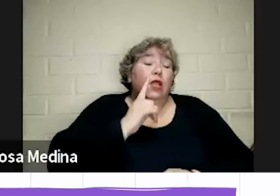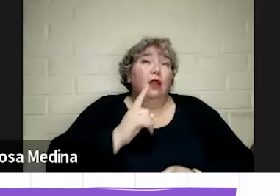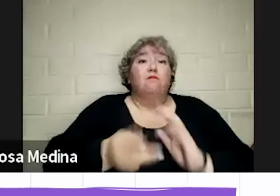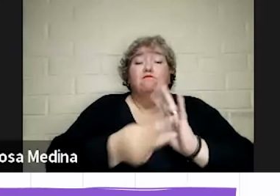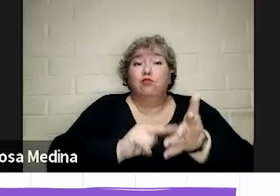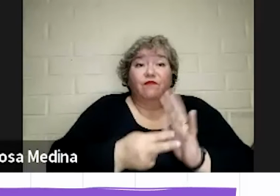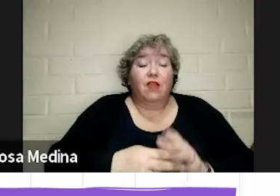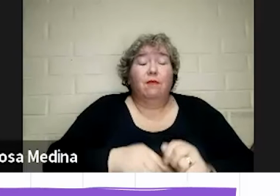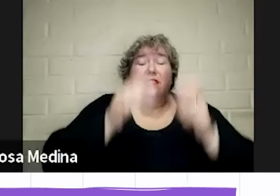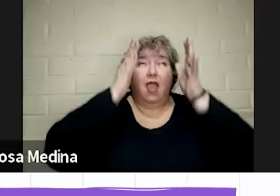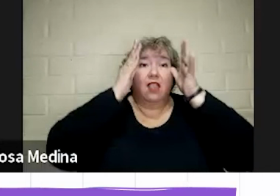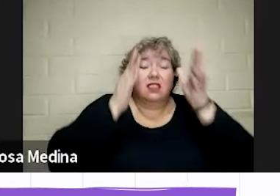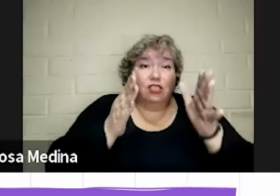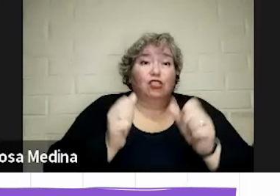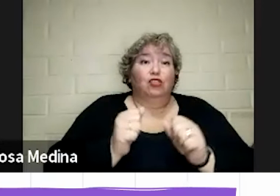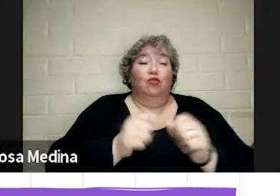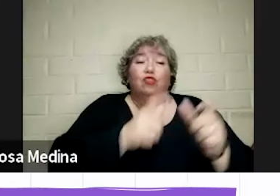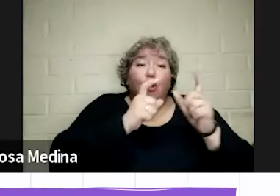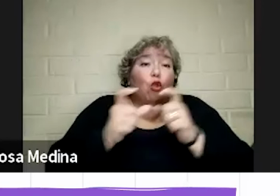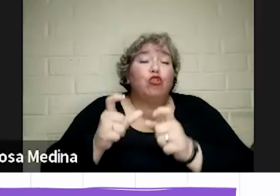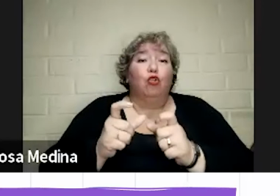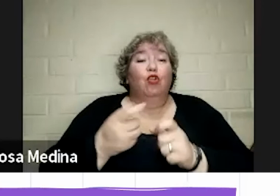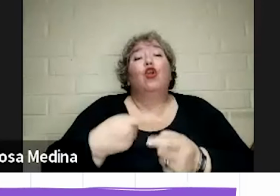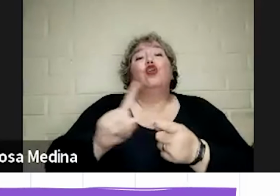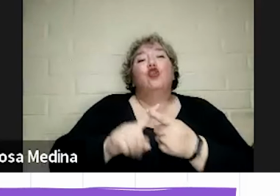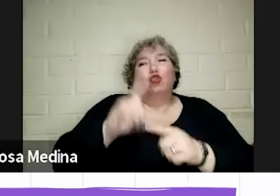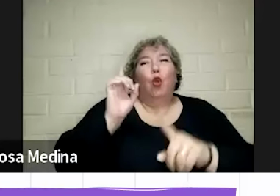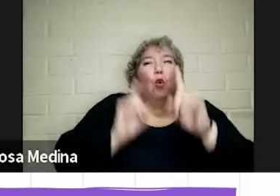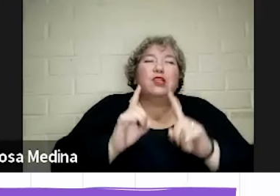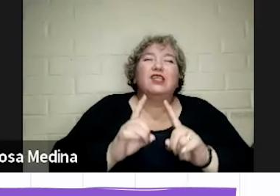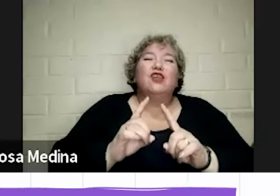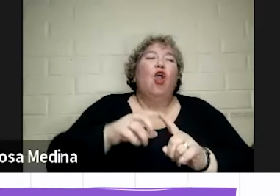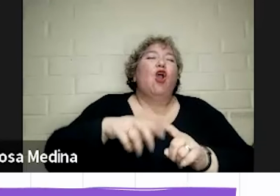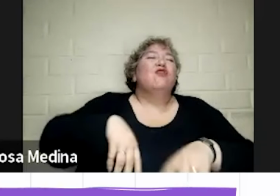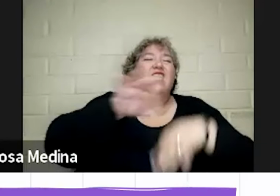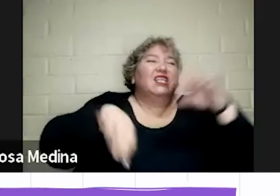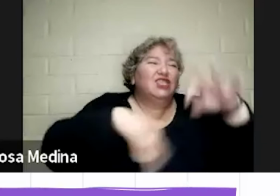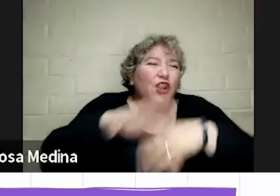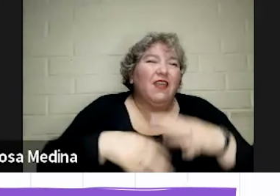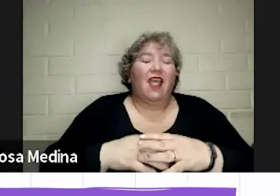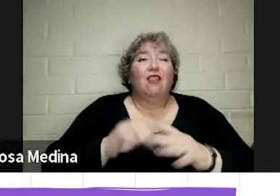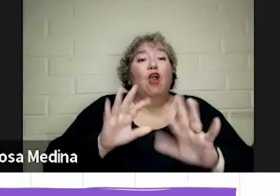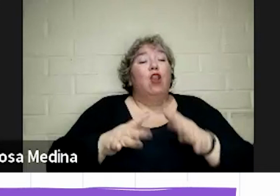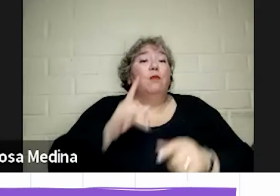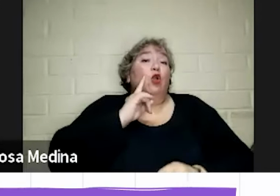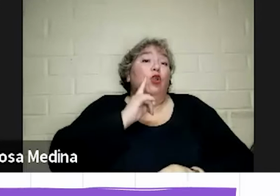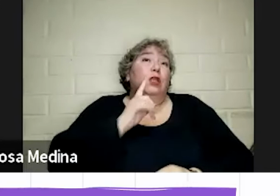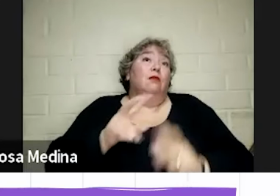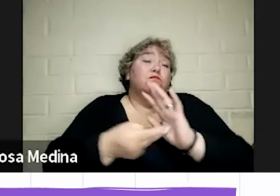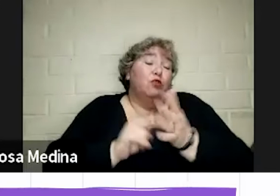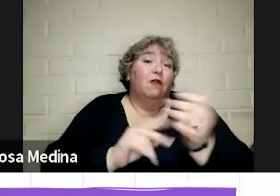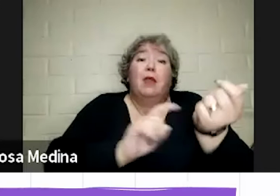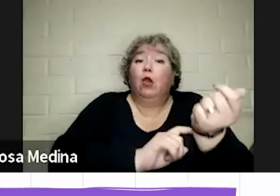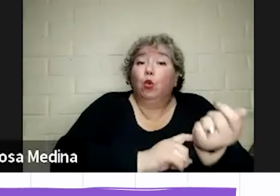nivel de planificación y monitoreo. Y un niño revoltoso quizás podría tener dificultades a nivel de inhibición cognitiva y conductual,